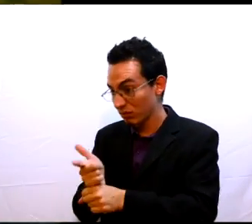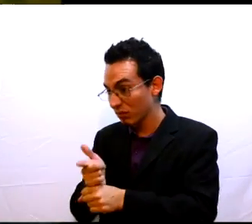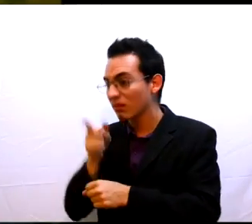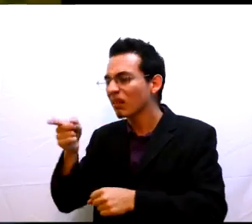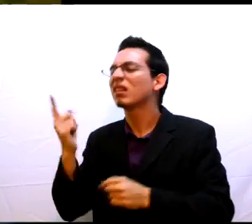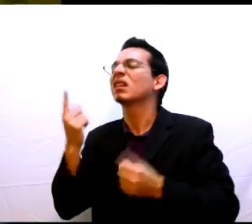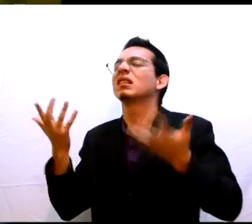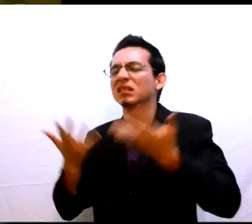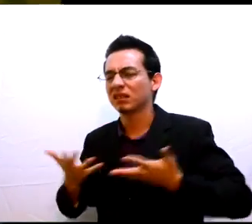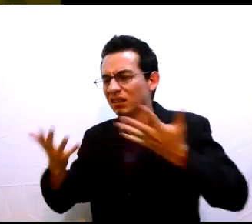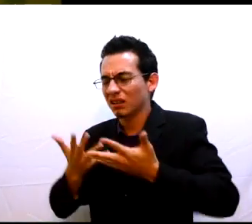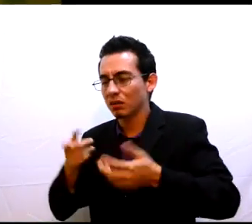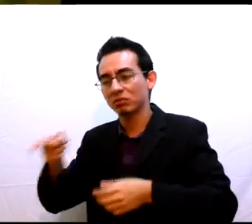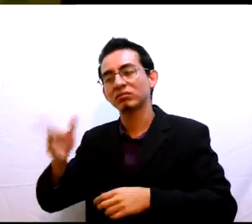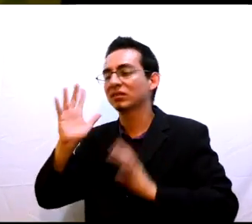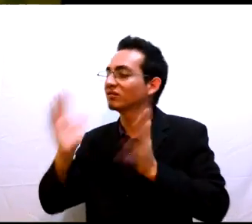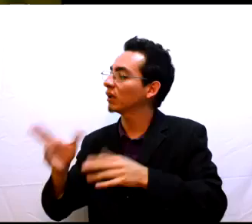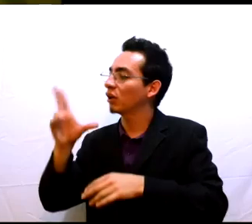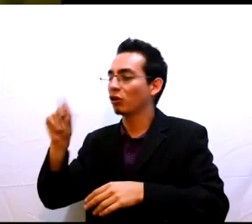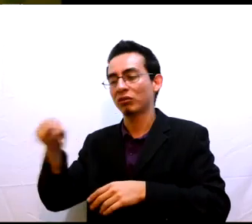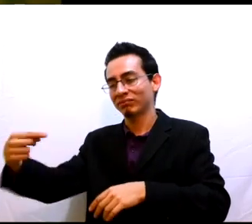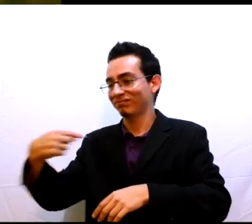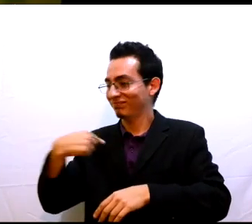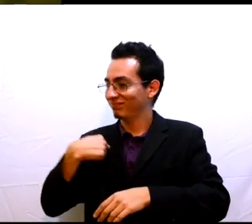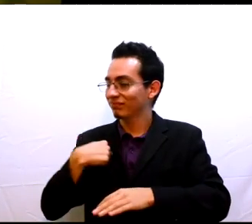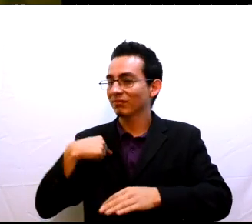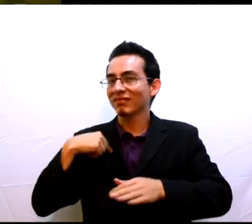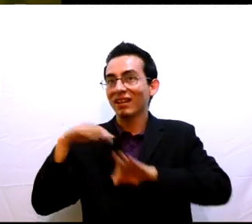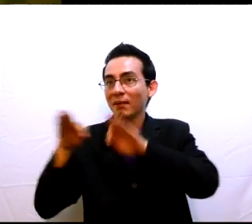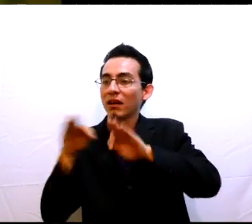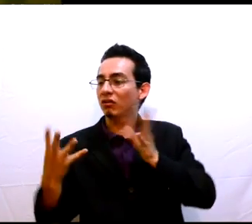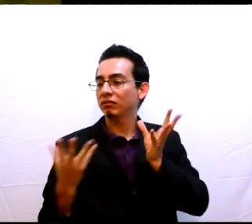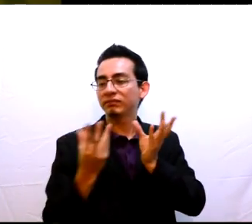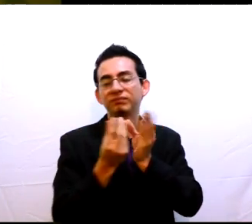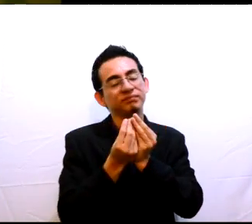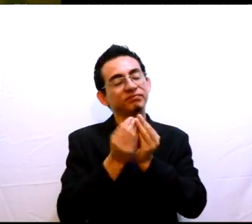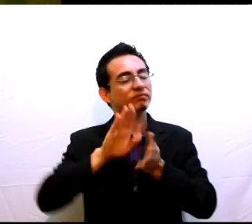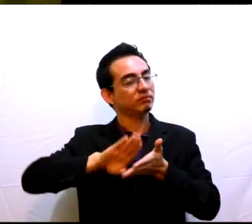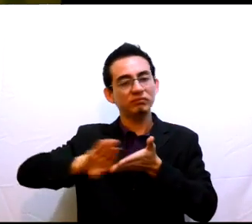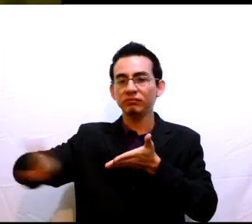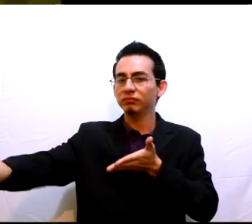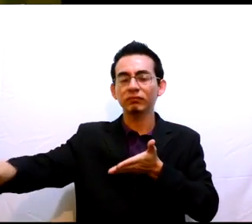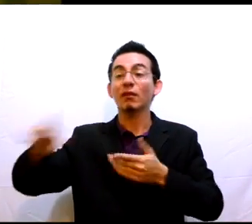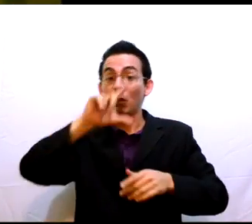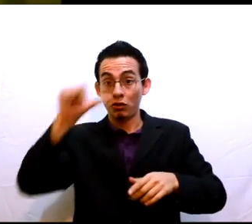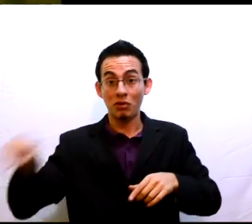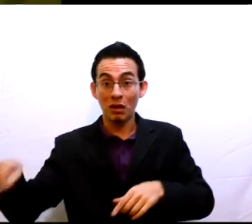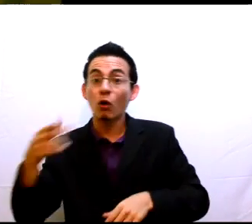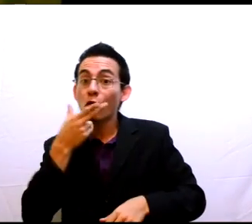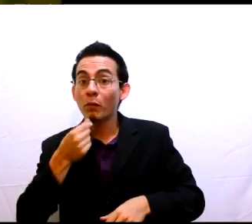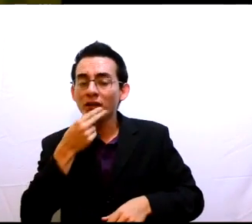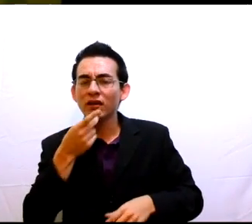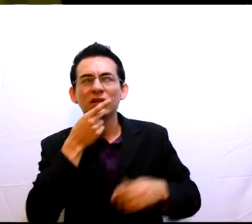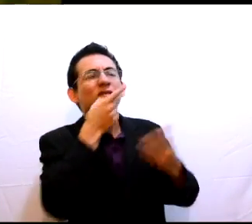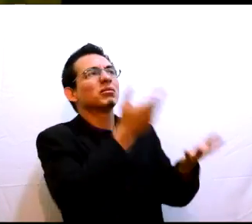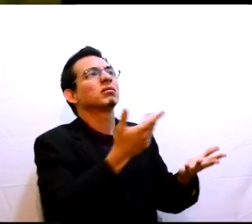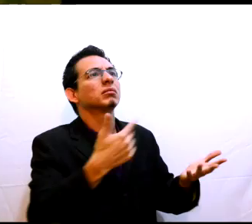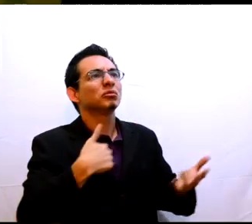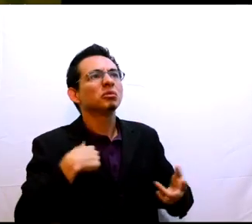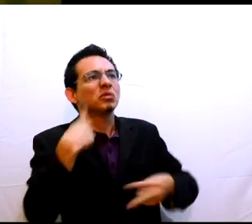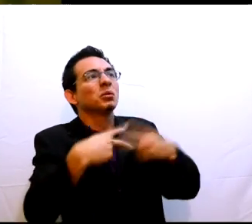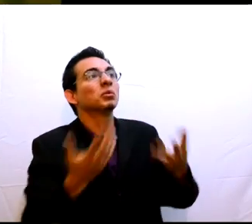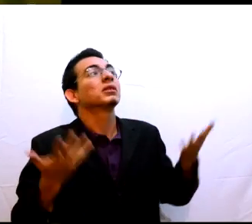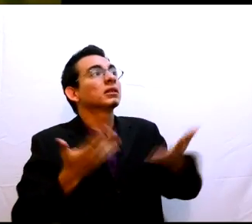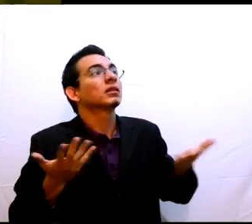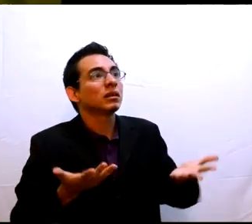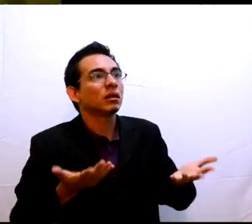porque ya no podrás más ser mayordomo entonces el mayordomo dijo para así que haré